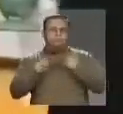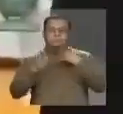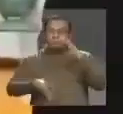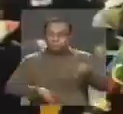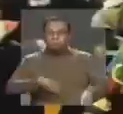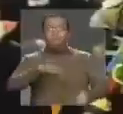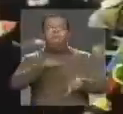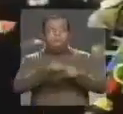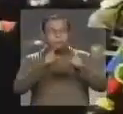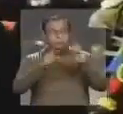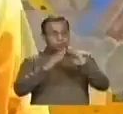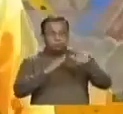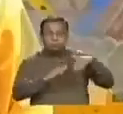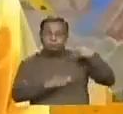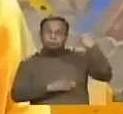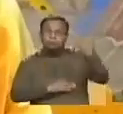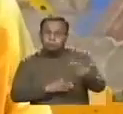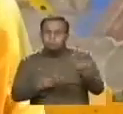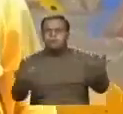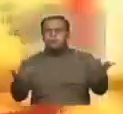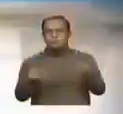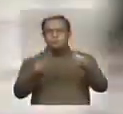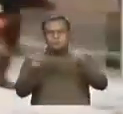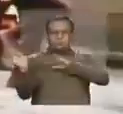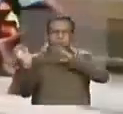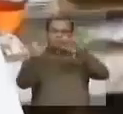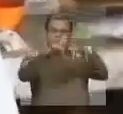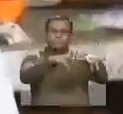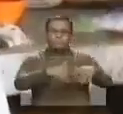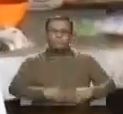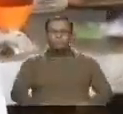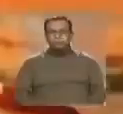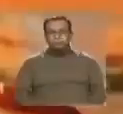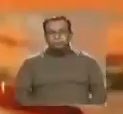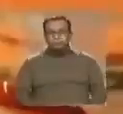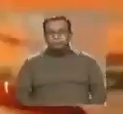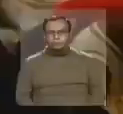también quiero más adelante regresar al territorio.